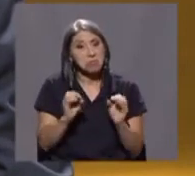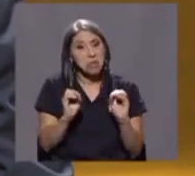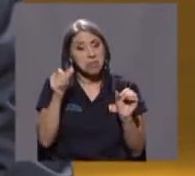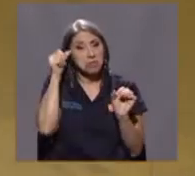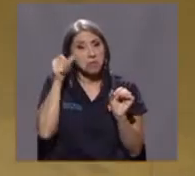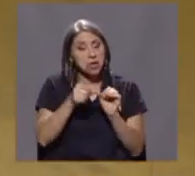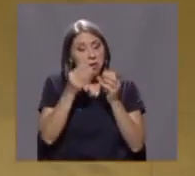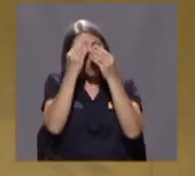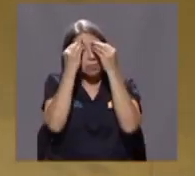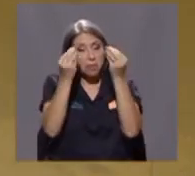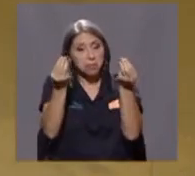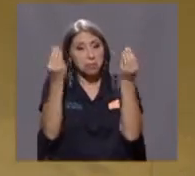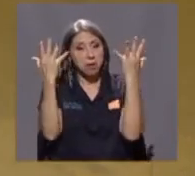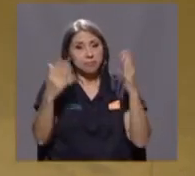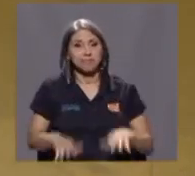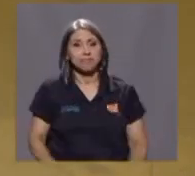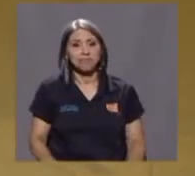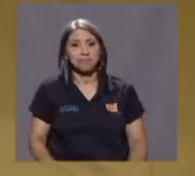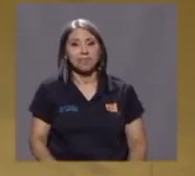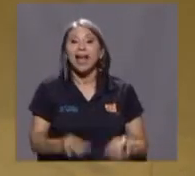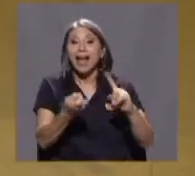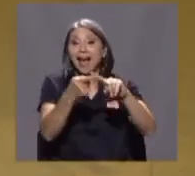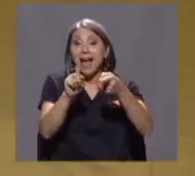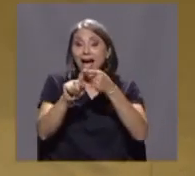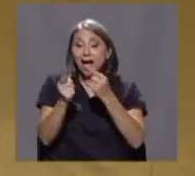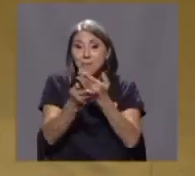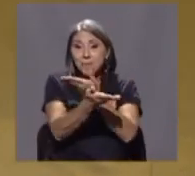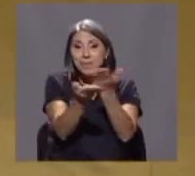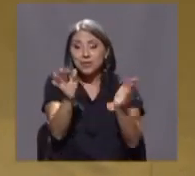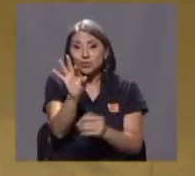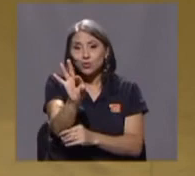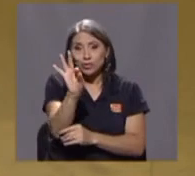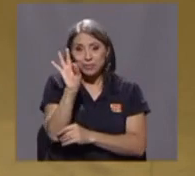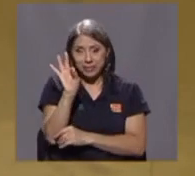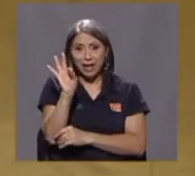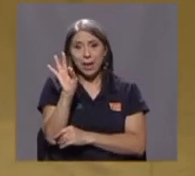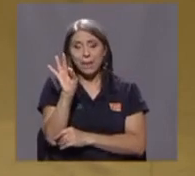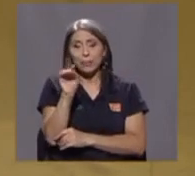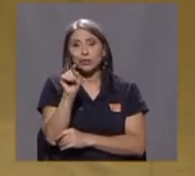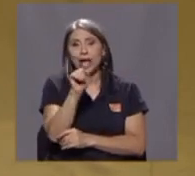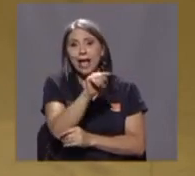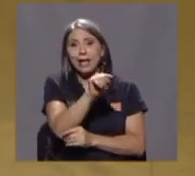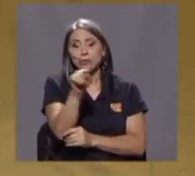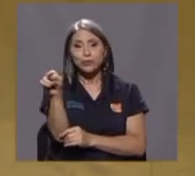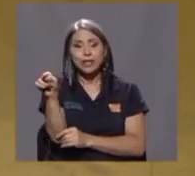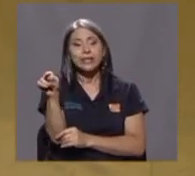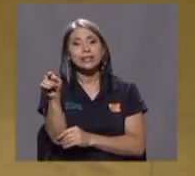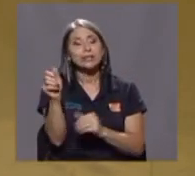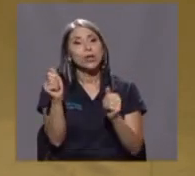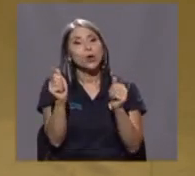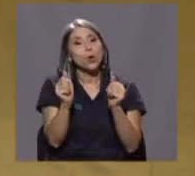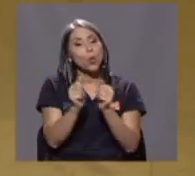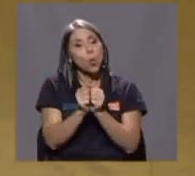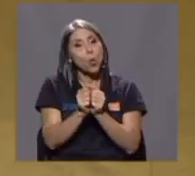olvidados. A las amigas y amigos los invitamos a que con